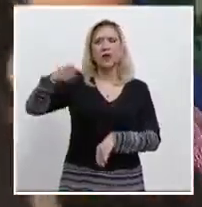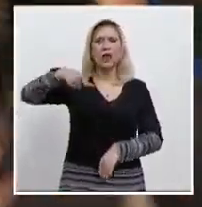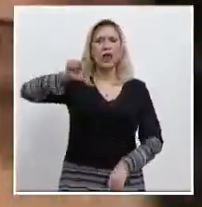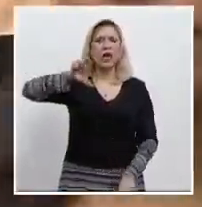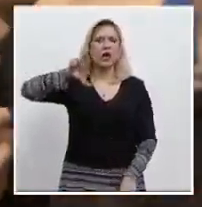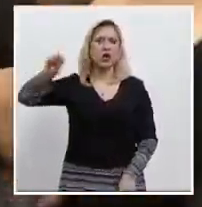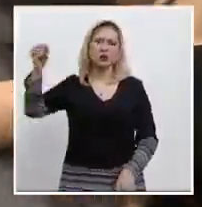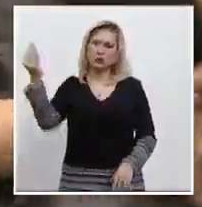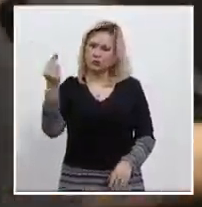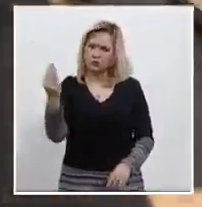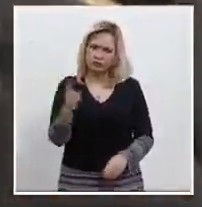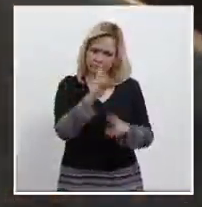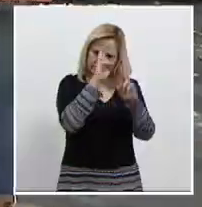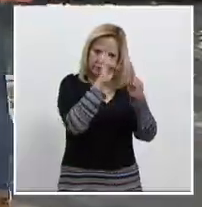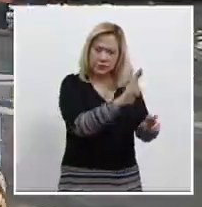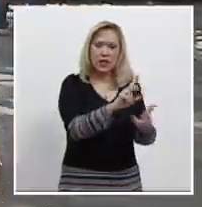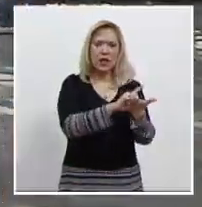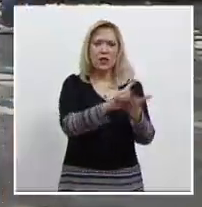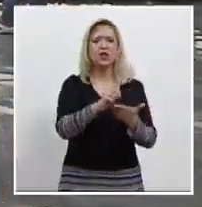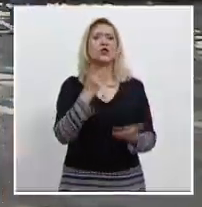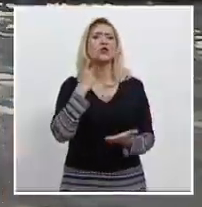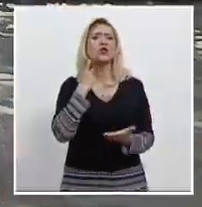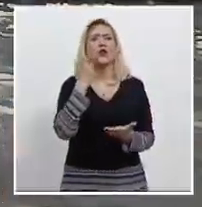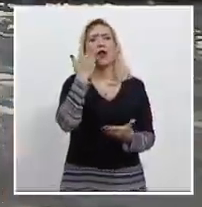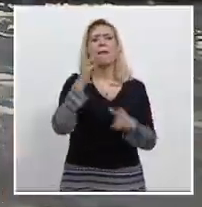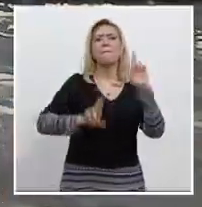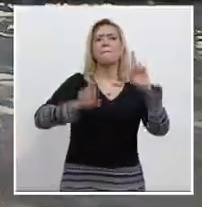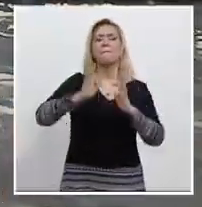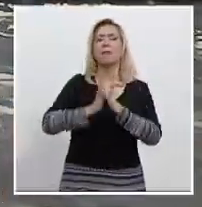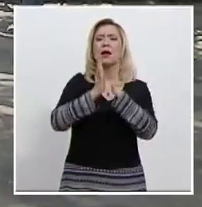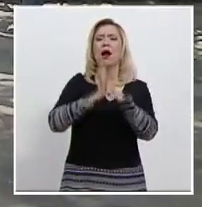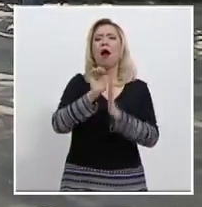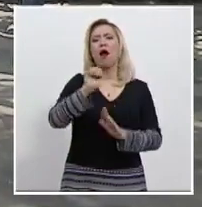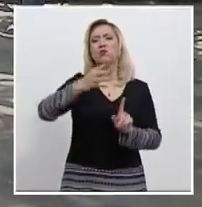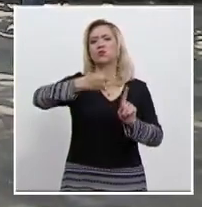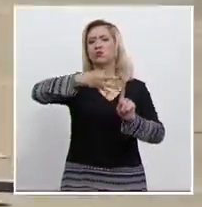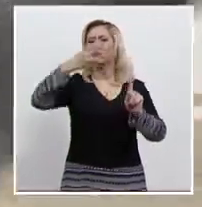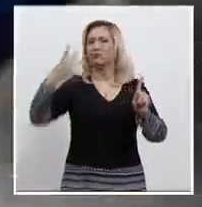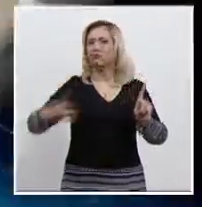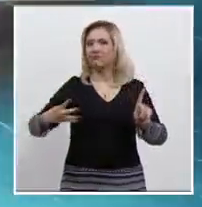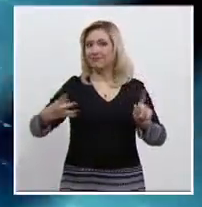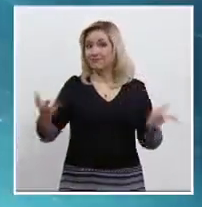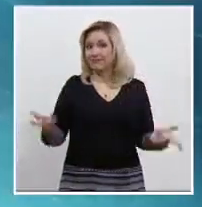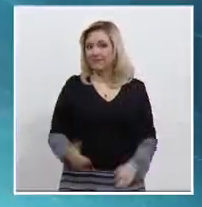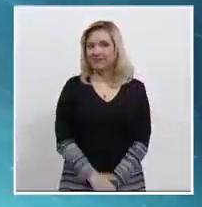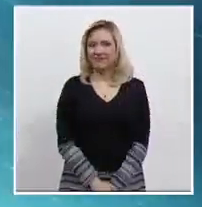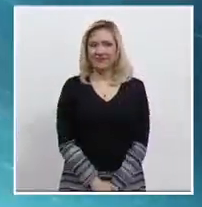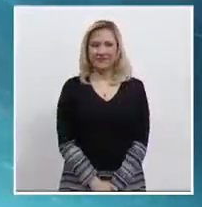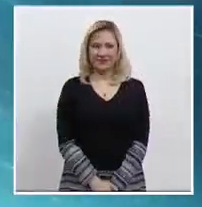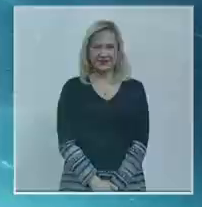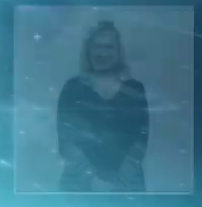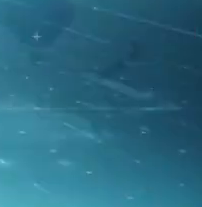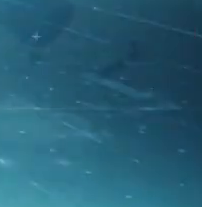Roo garantizar derechos políticos de las personas de la diversidad sexual.